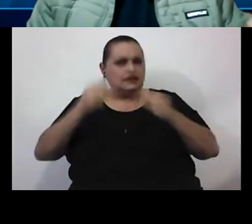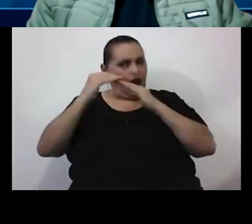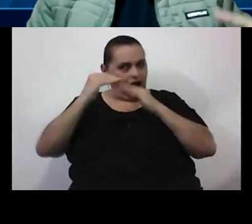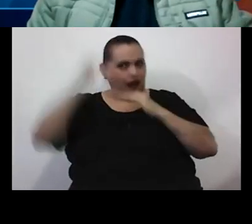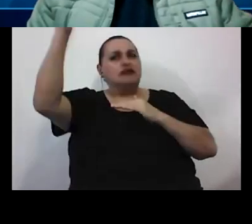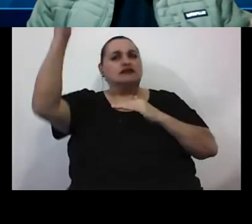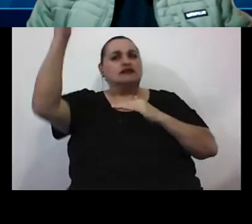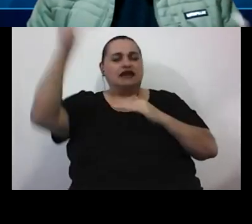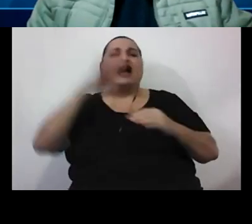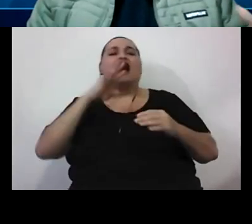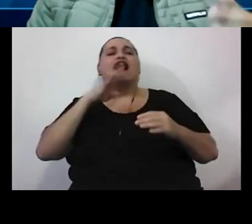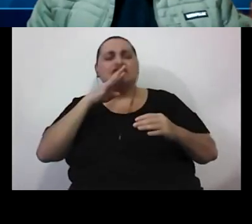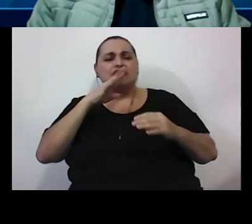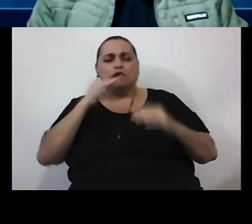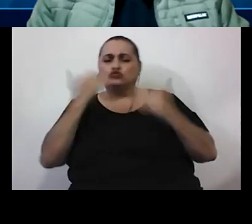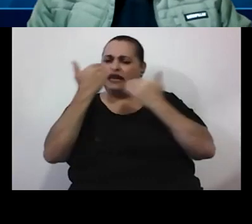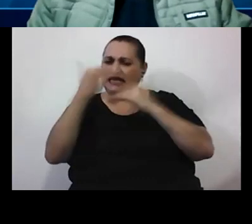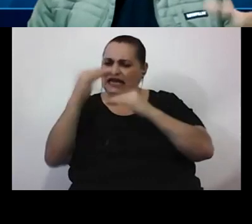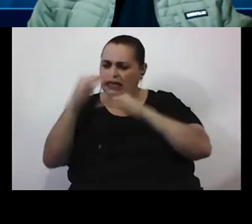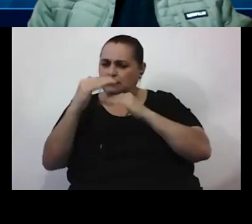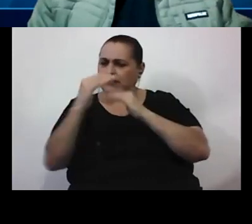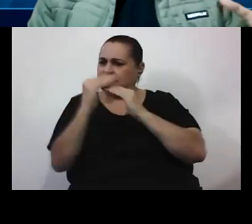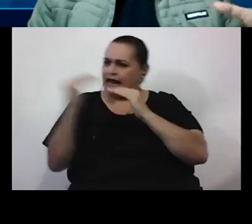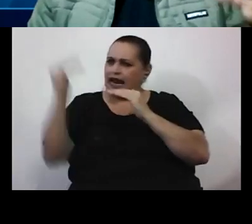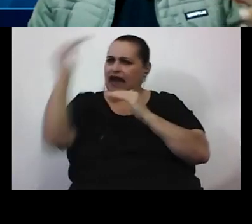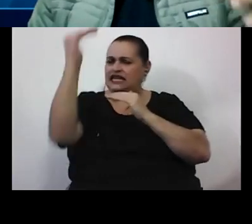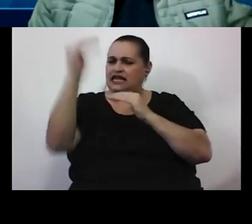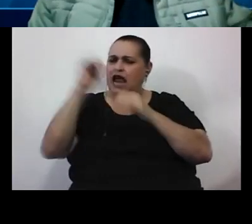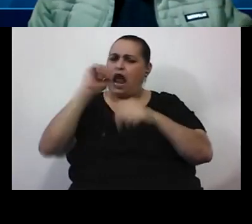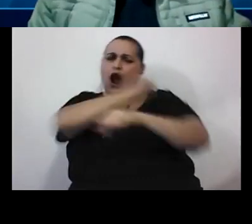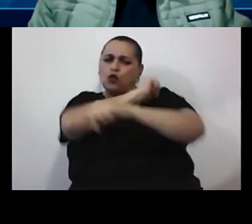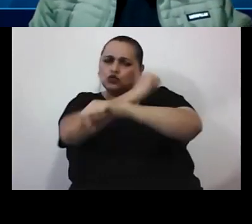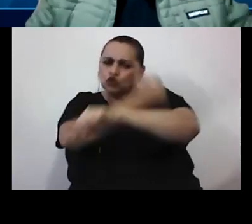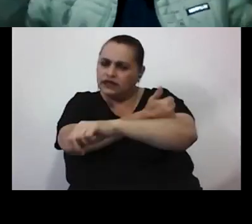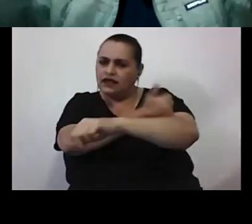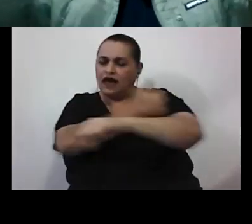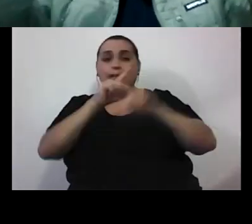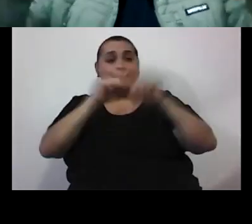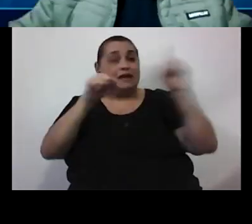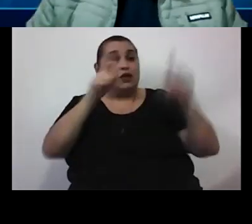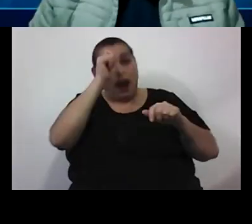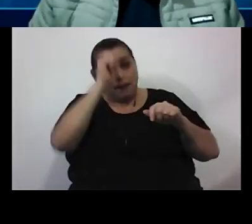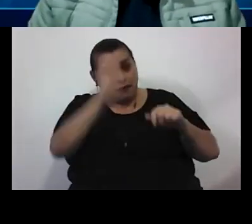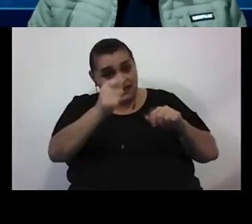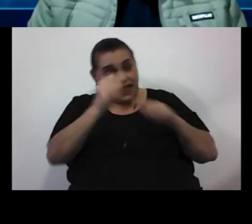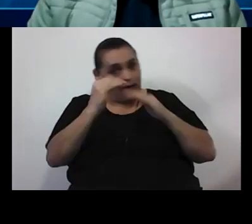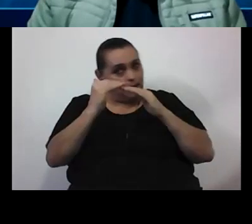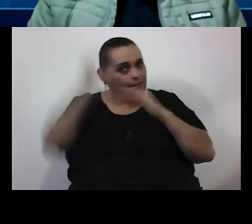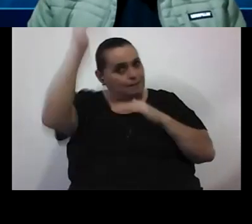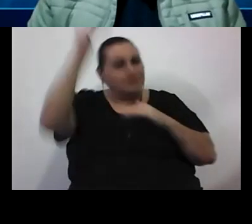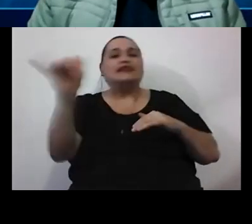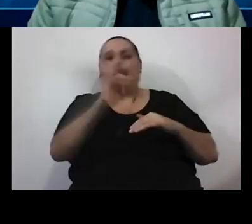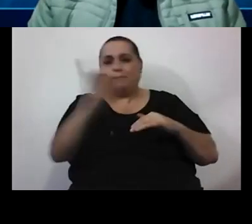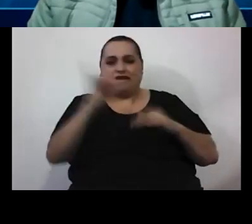hablamos de límite, jerarquía, autoridad, etcétera, pero al mismo tiempo la amabilidad tiene que ser alta al mismo nivel.